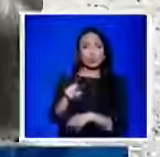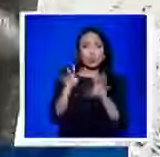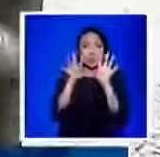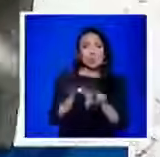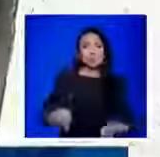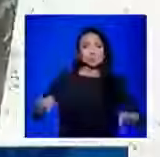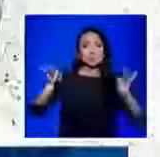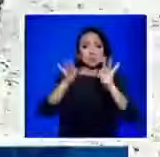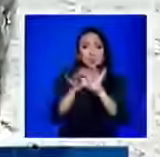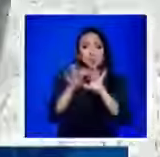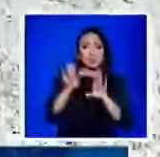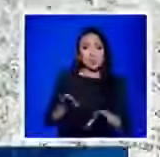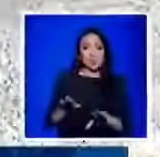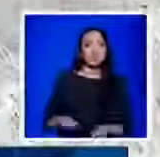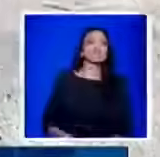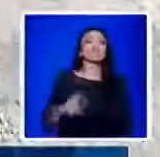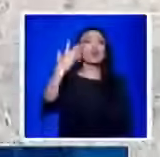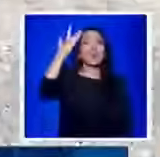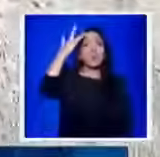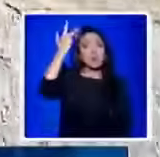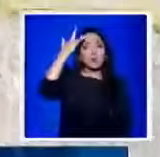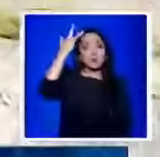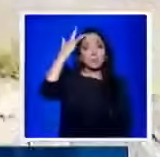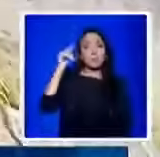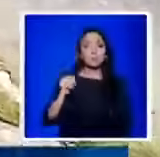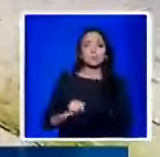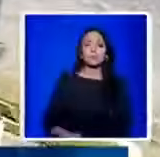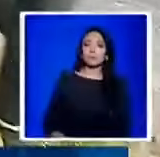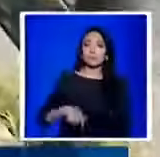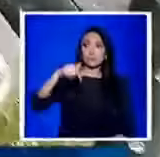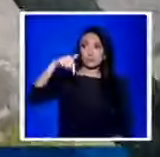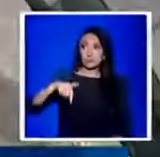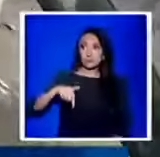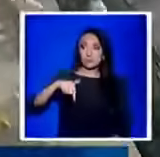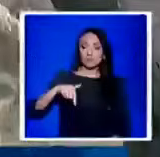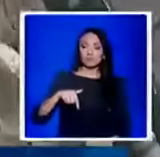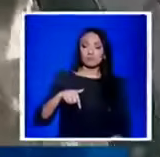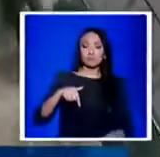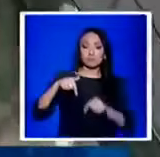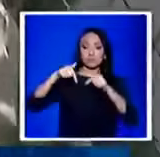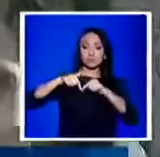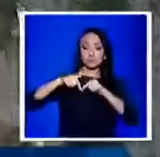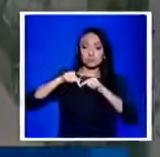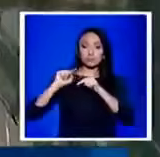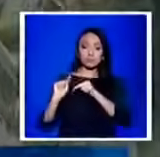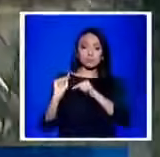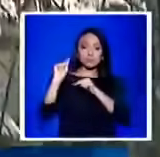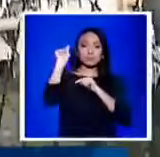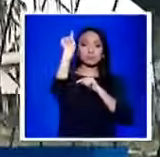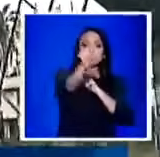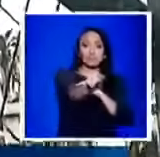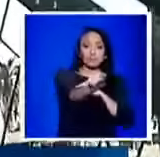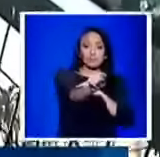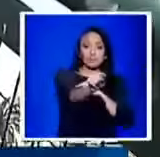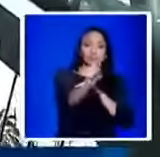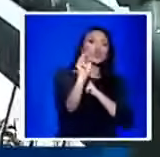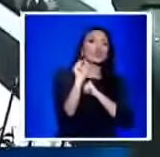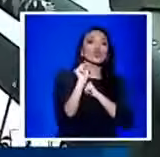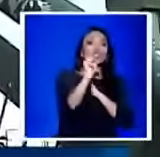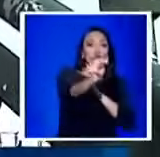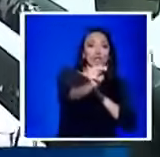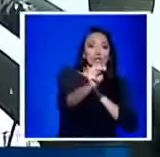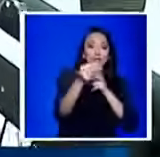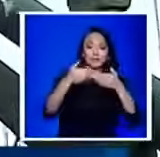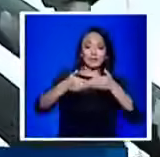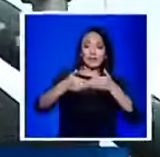punto tan estratégico, porque hablaríamos que del puente peatonal hacia la parte norte, pues sí hay luz, y